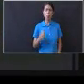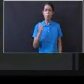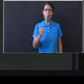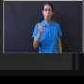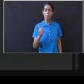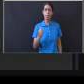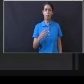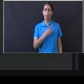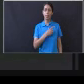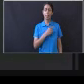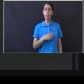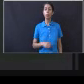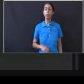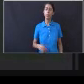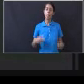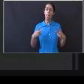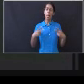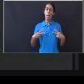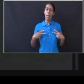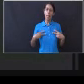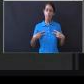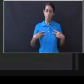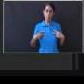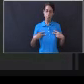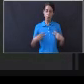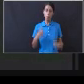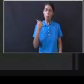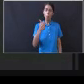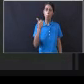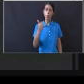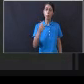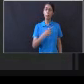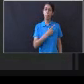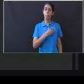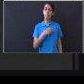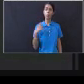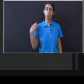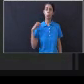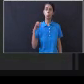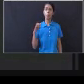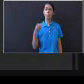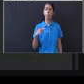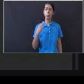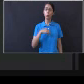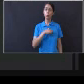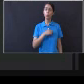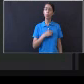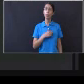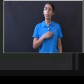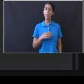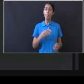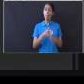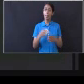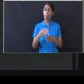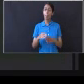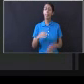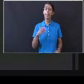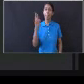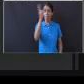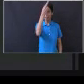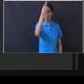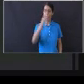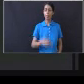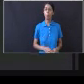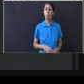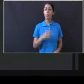del Rey. Hay cosas que Dios quiere para nosotros, hermano. Entonces, vamos a ir empezando. dice, pero durante el primer año del reinado